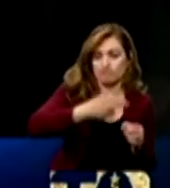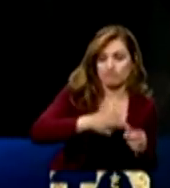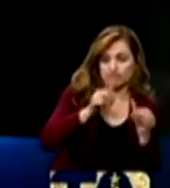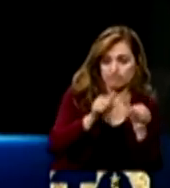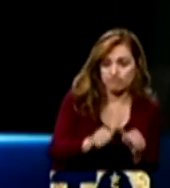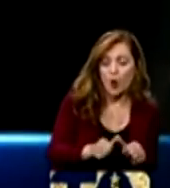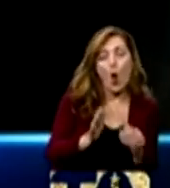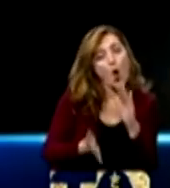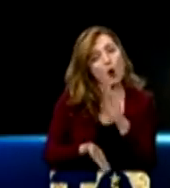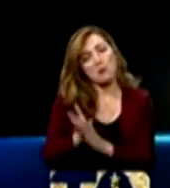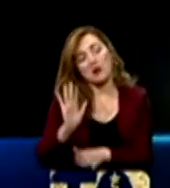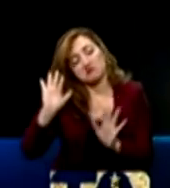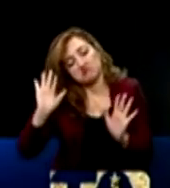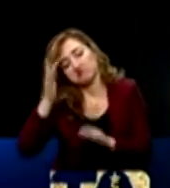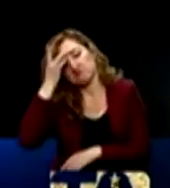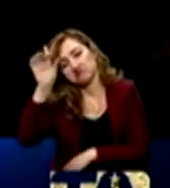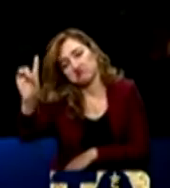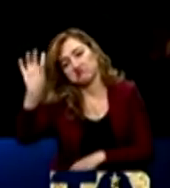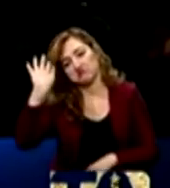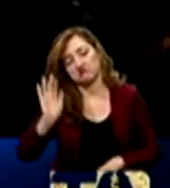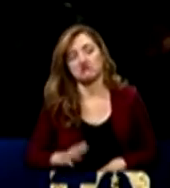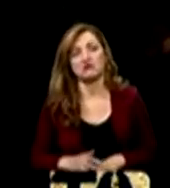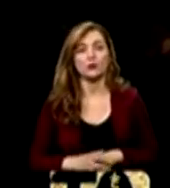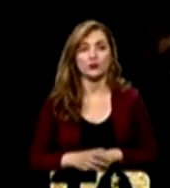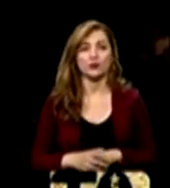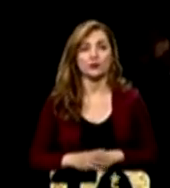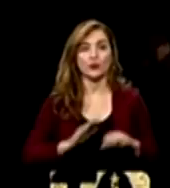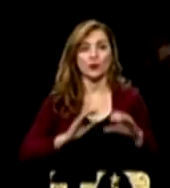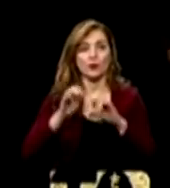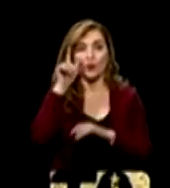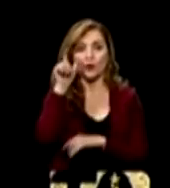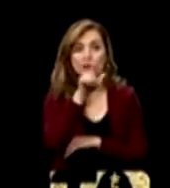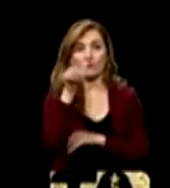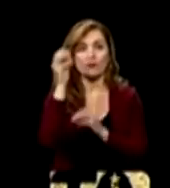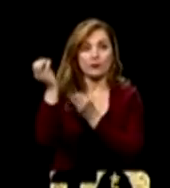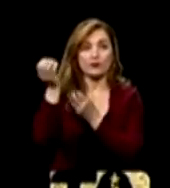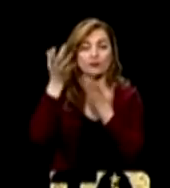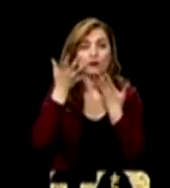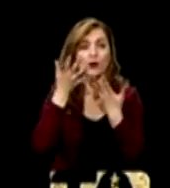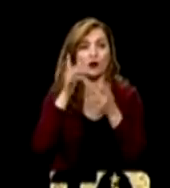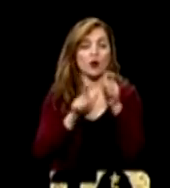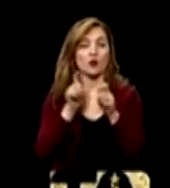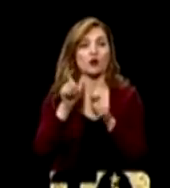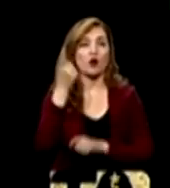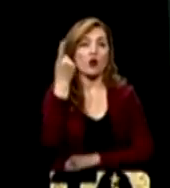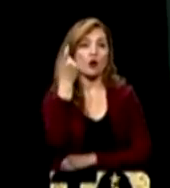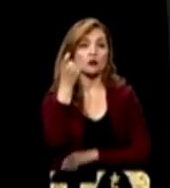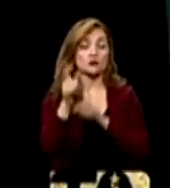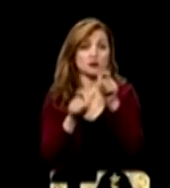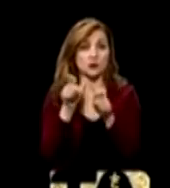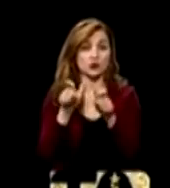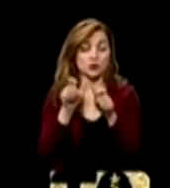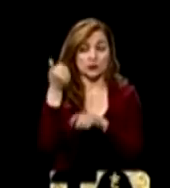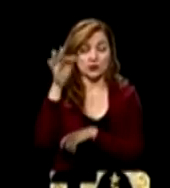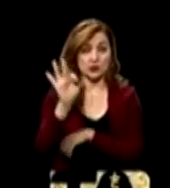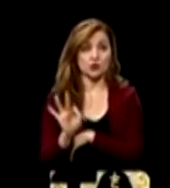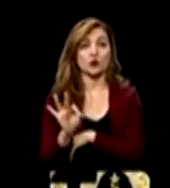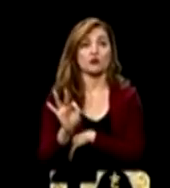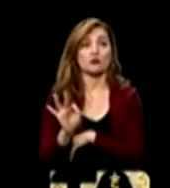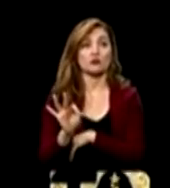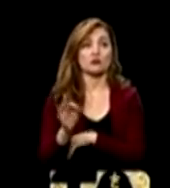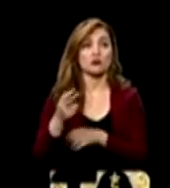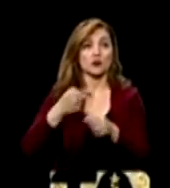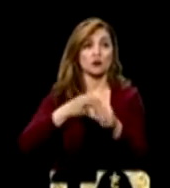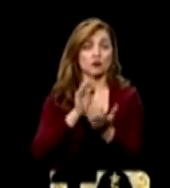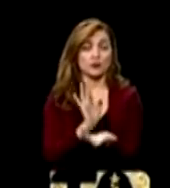aquí o retirarse del lugar. Comunicación de Fiscalía nos informó que 11 de las 19 personas convocadas